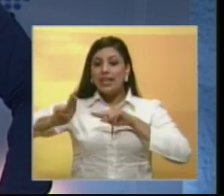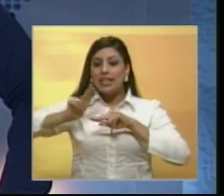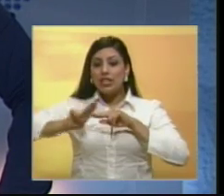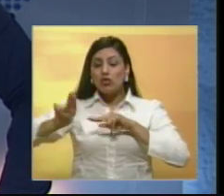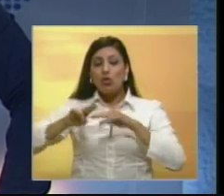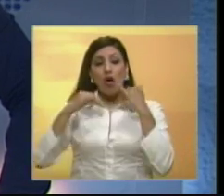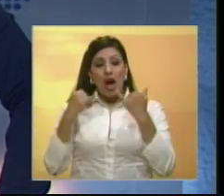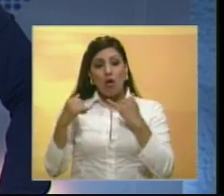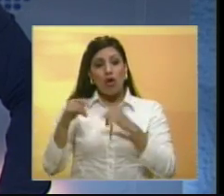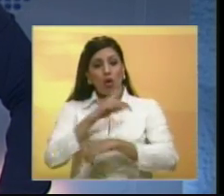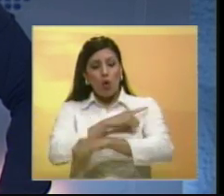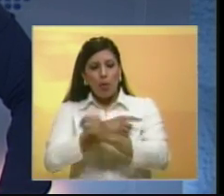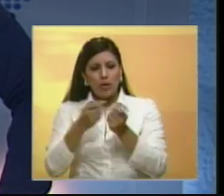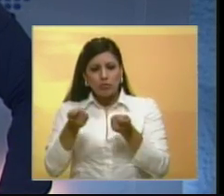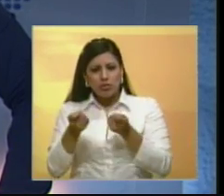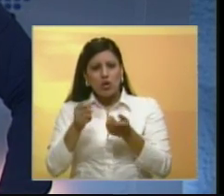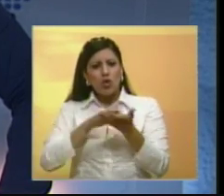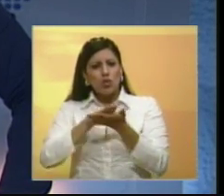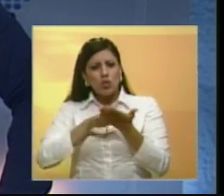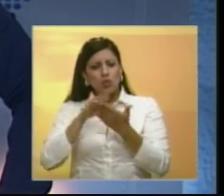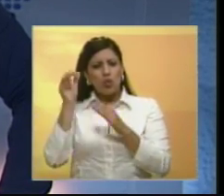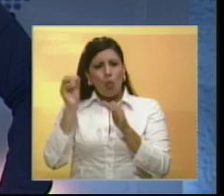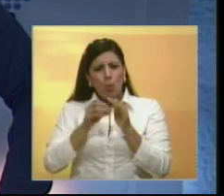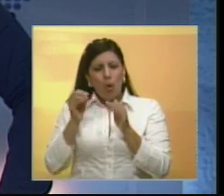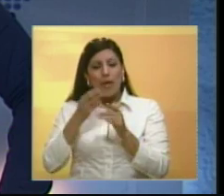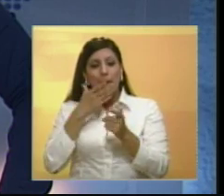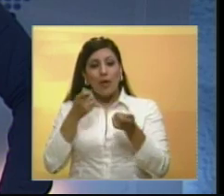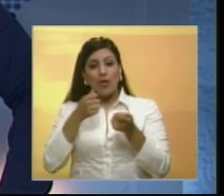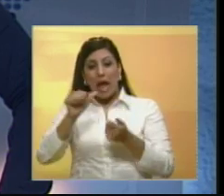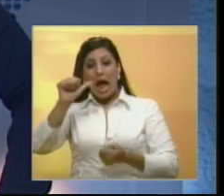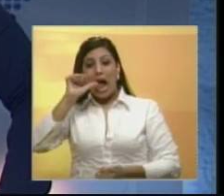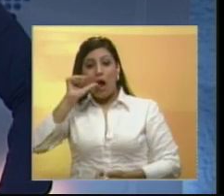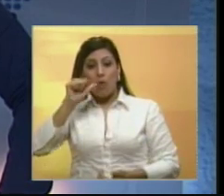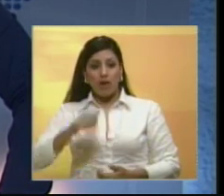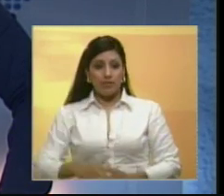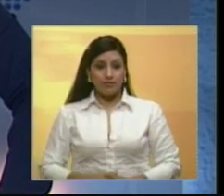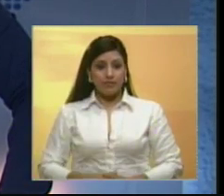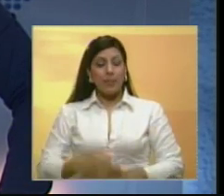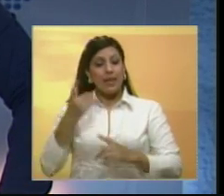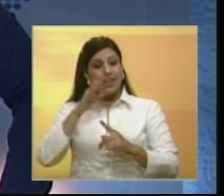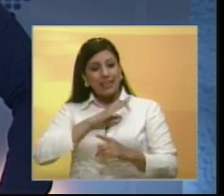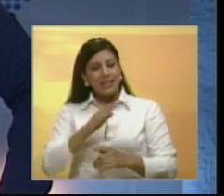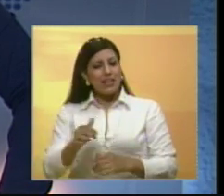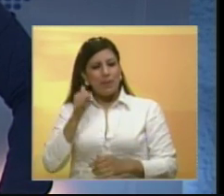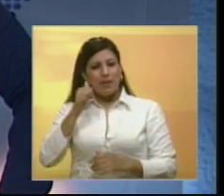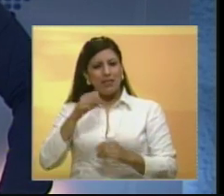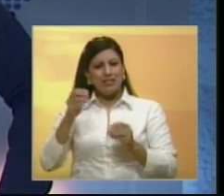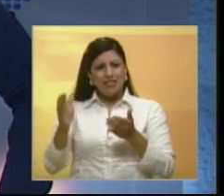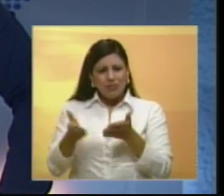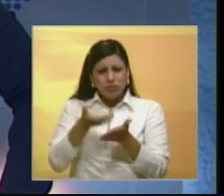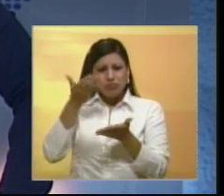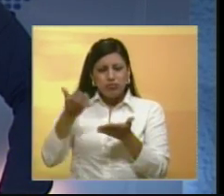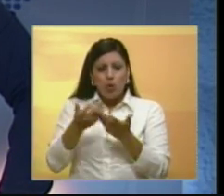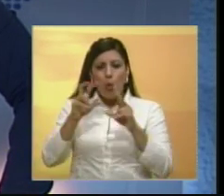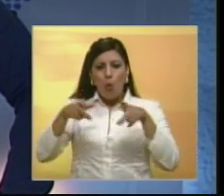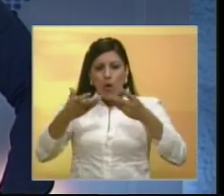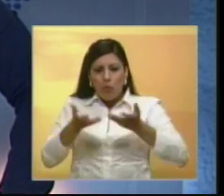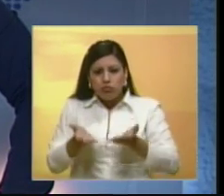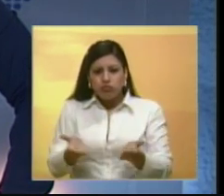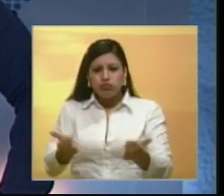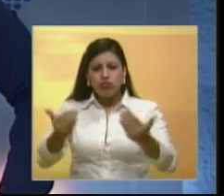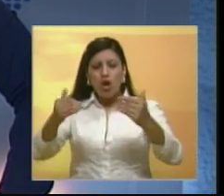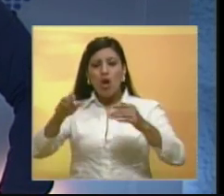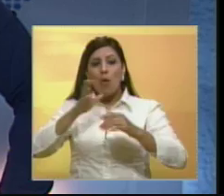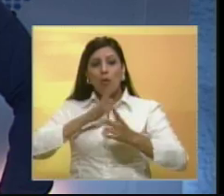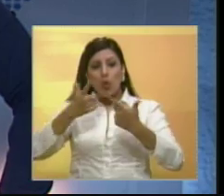un conjunto de acciones para propiciar el ahorro y la preservación del agua potable. Entre ellas está la perforación de nuevos pozos del